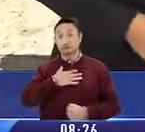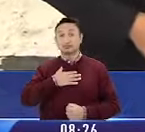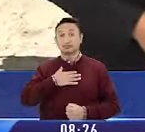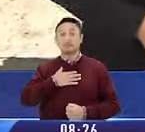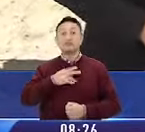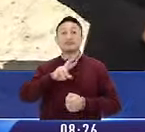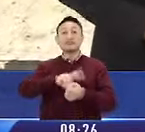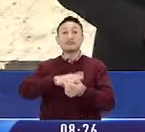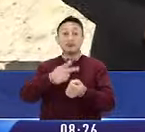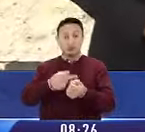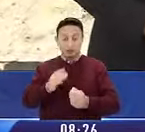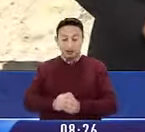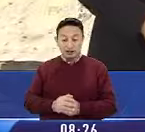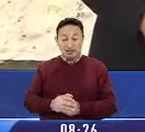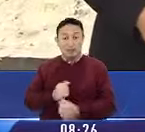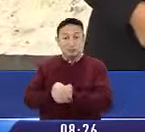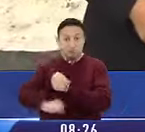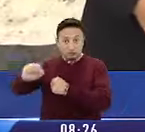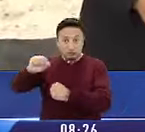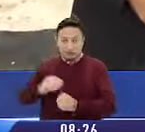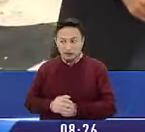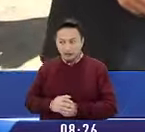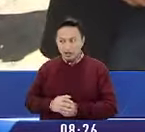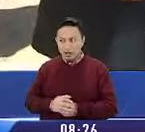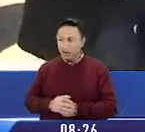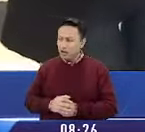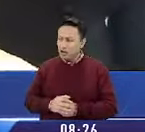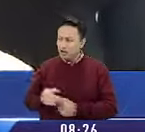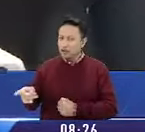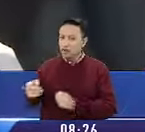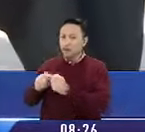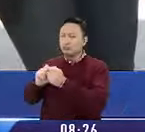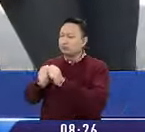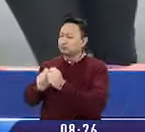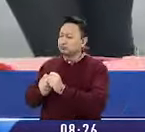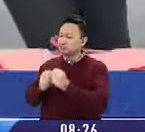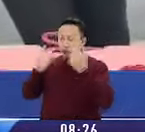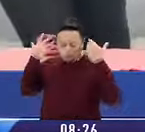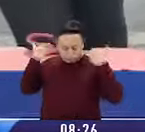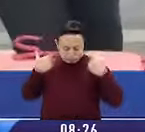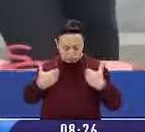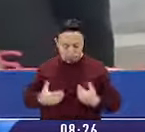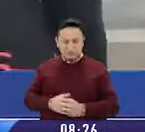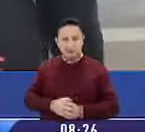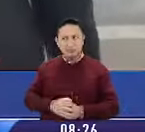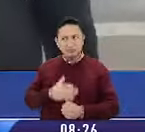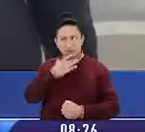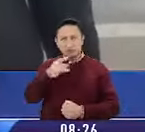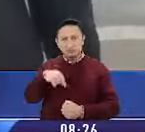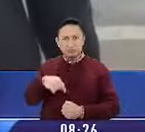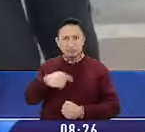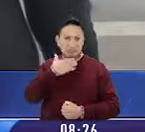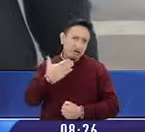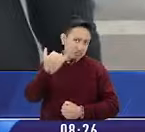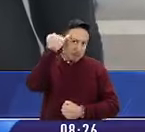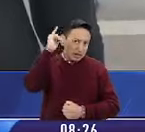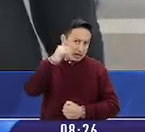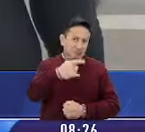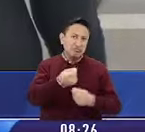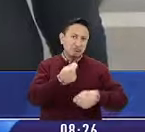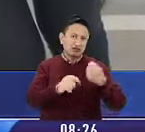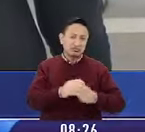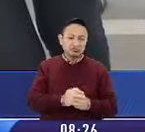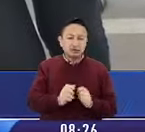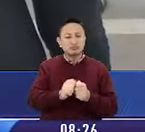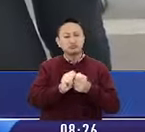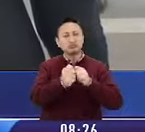mi sobrina Carlita Castillo. Desde ahí le hice un ajuar, y desde ahí me nació en mi